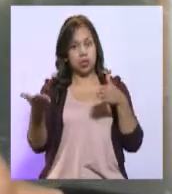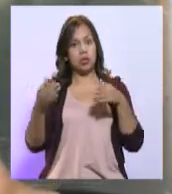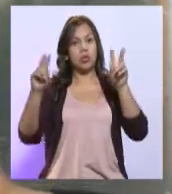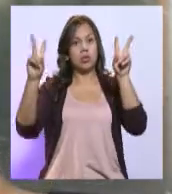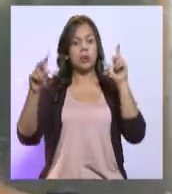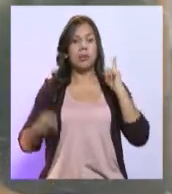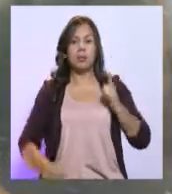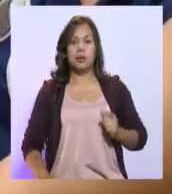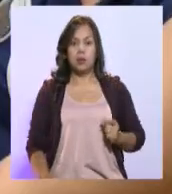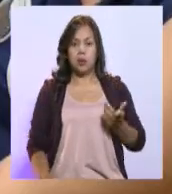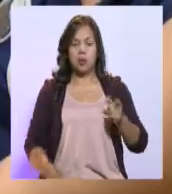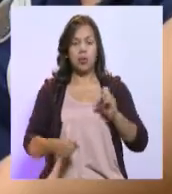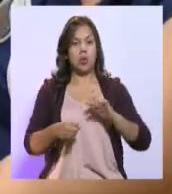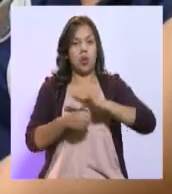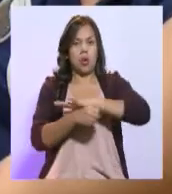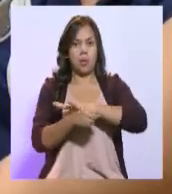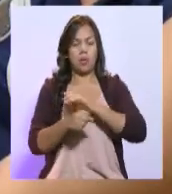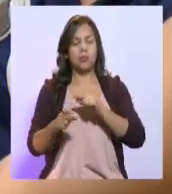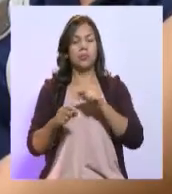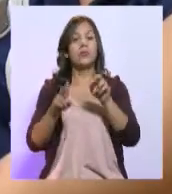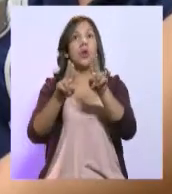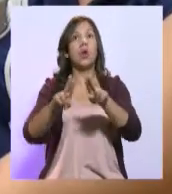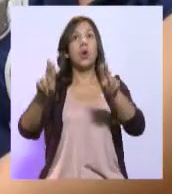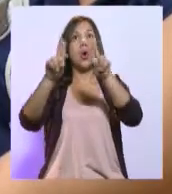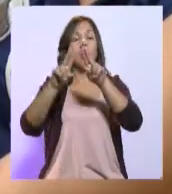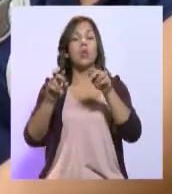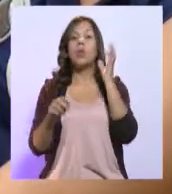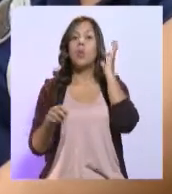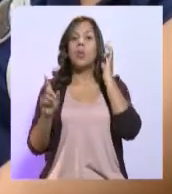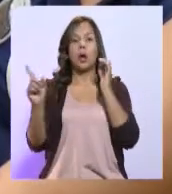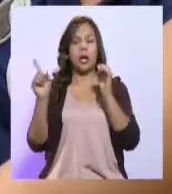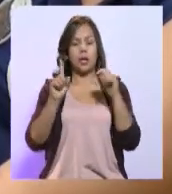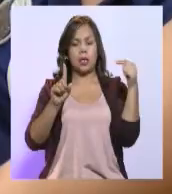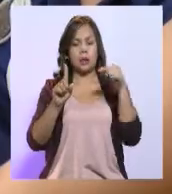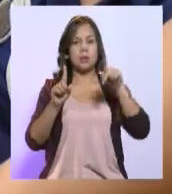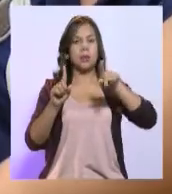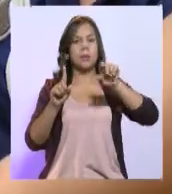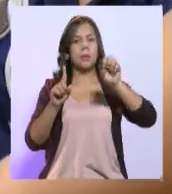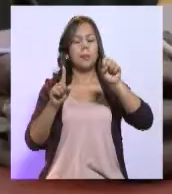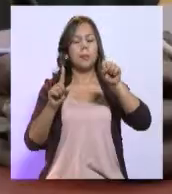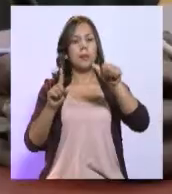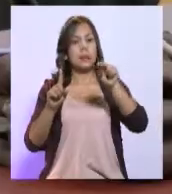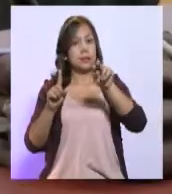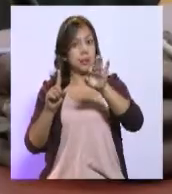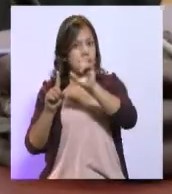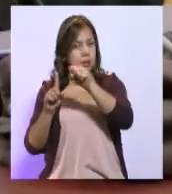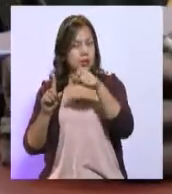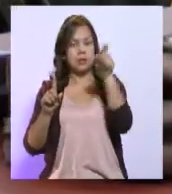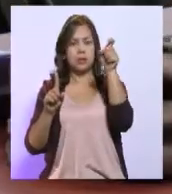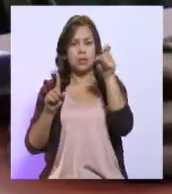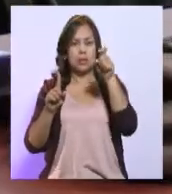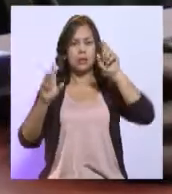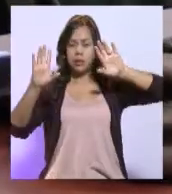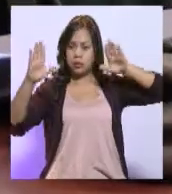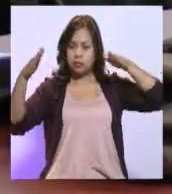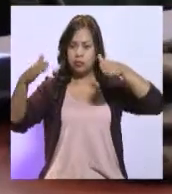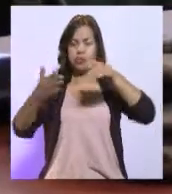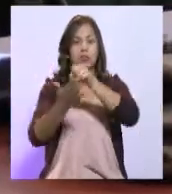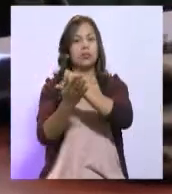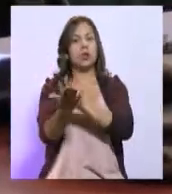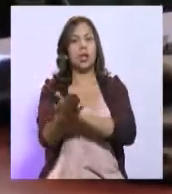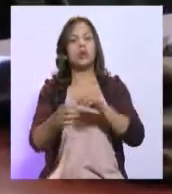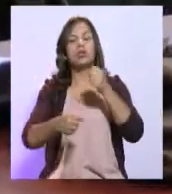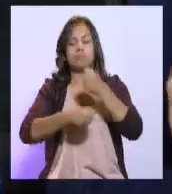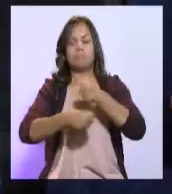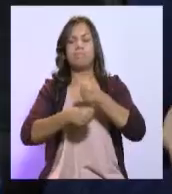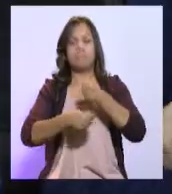de salud integral. Desde ONU Mujeres, Nidia Pesantes, la educación sexual debe ser un eje en el proyecto para trabajar de manera integral, un